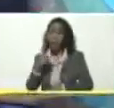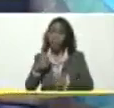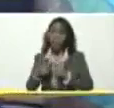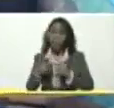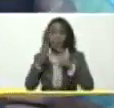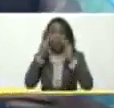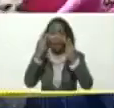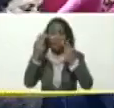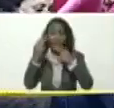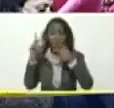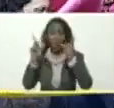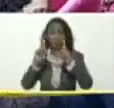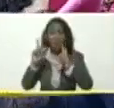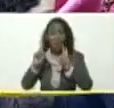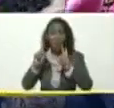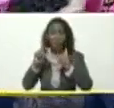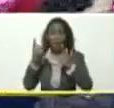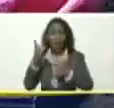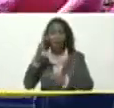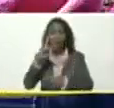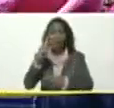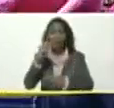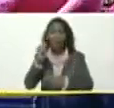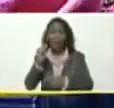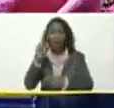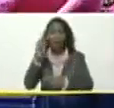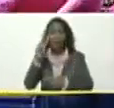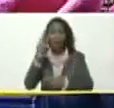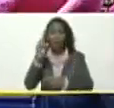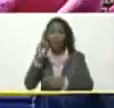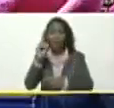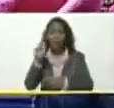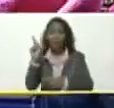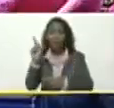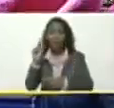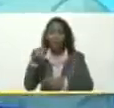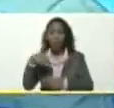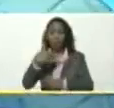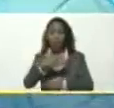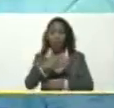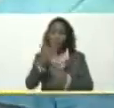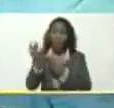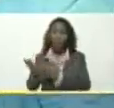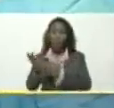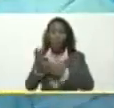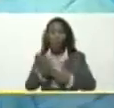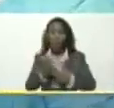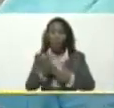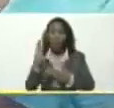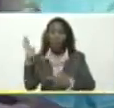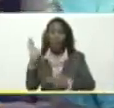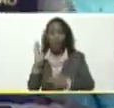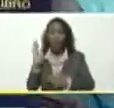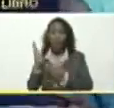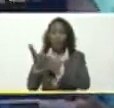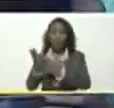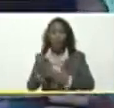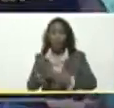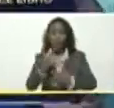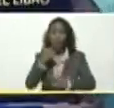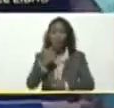la transmisión, que es David Ávila, y él me dijo, cuando lo recibas, y vine a recibirlo,